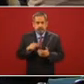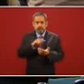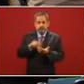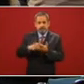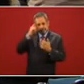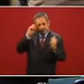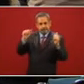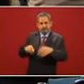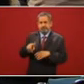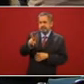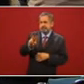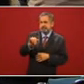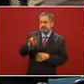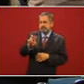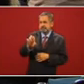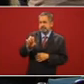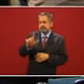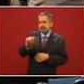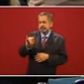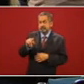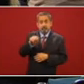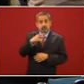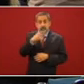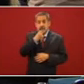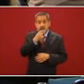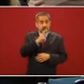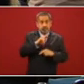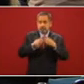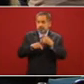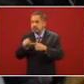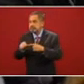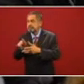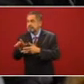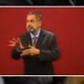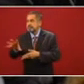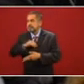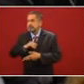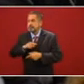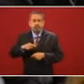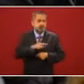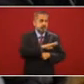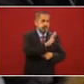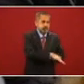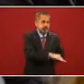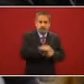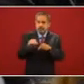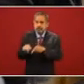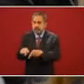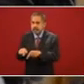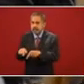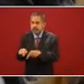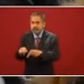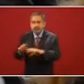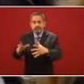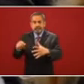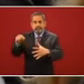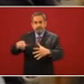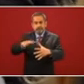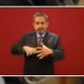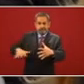Latino y donde acudió al concierto la persona que desgraciadamente falleció, pues es prácticamente la misma